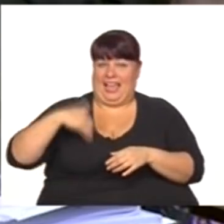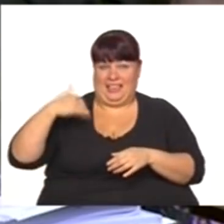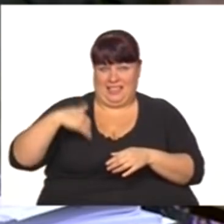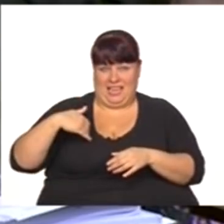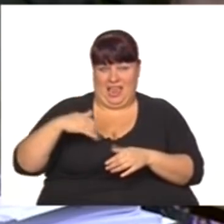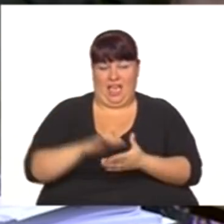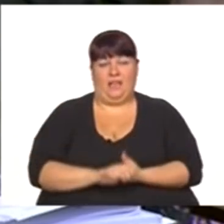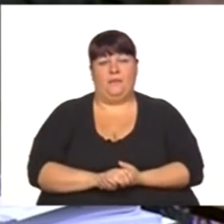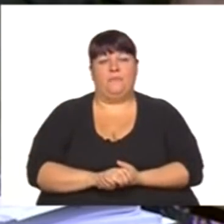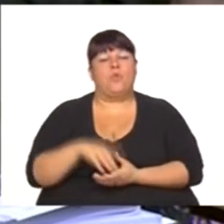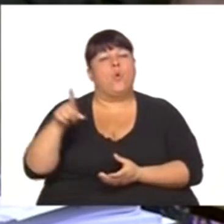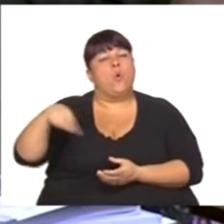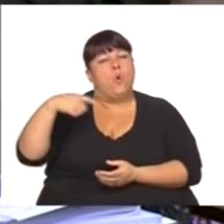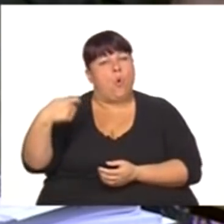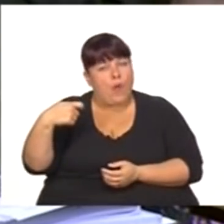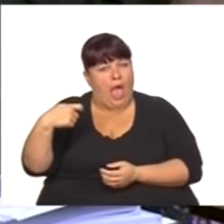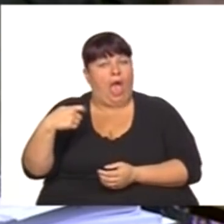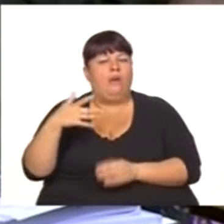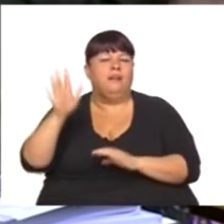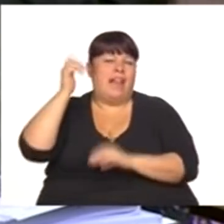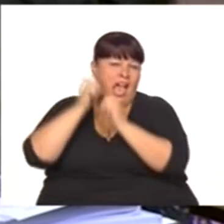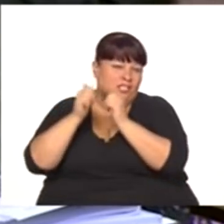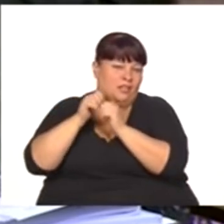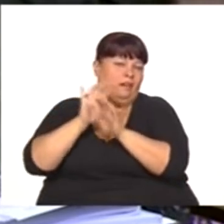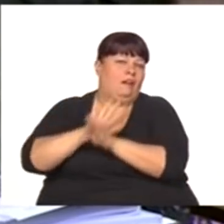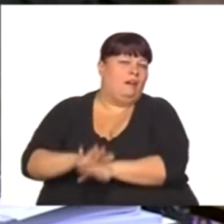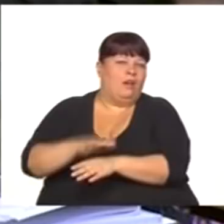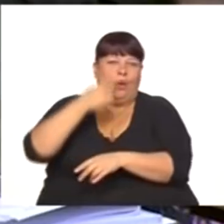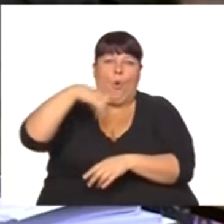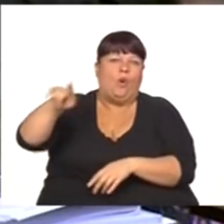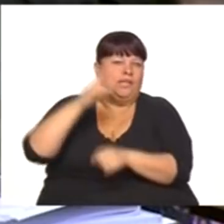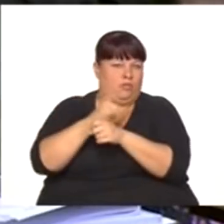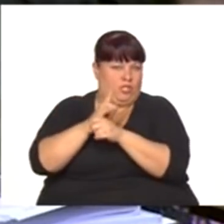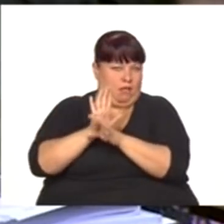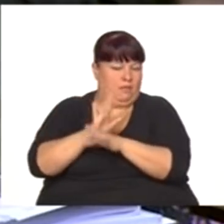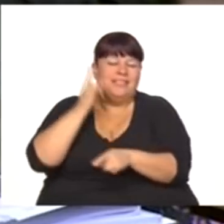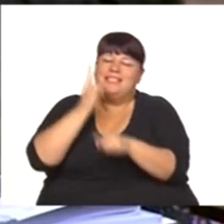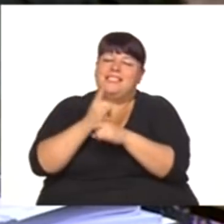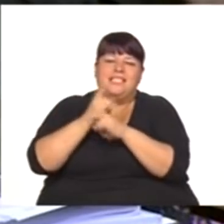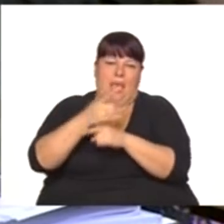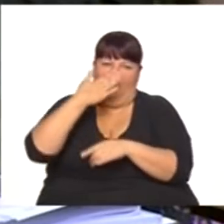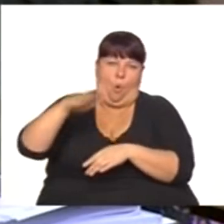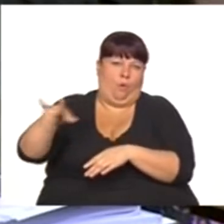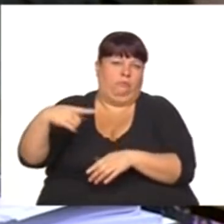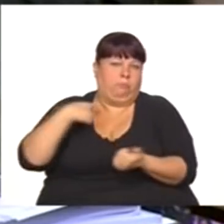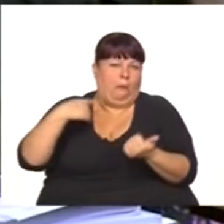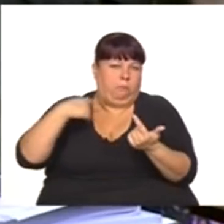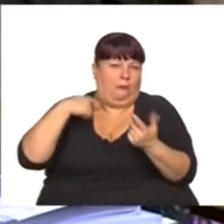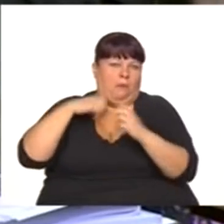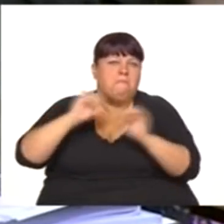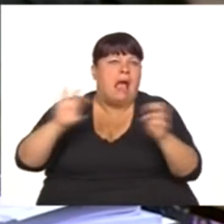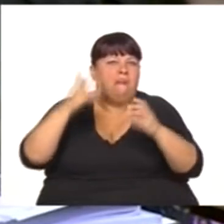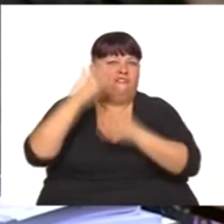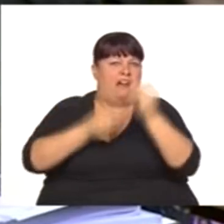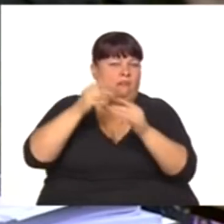Argentina los jubilados han sido históricamente el pato de la boda. Siempre han sido los que han pagado los